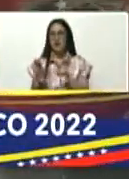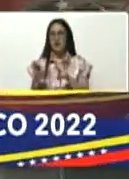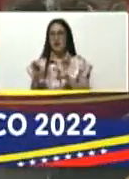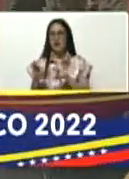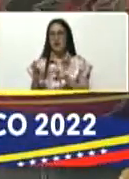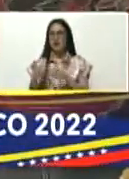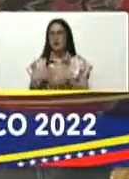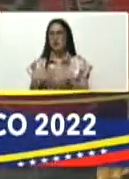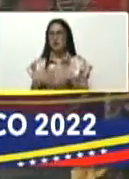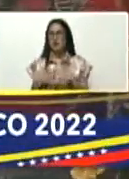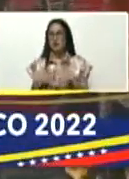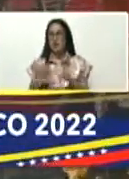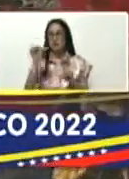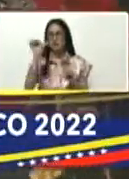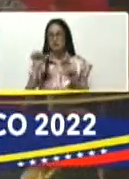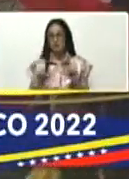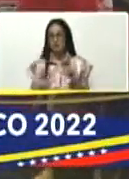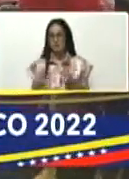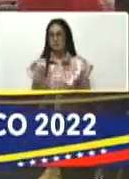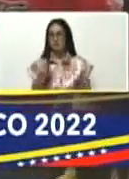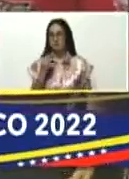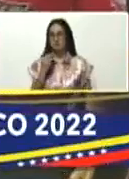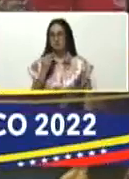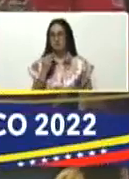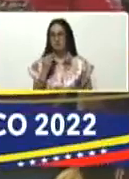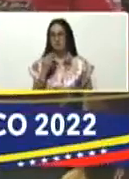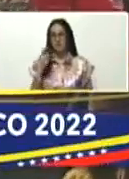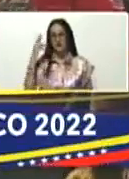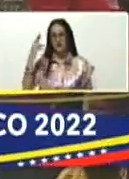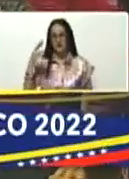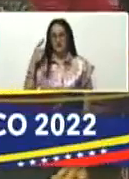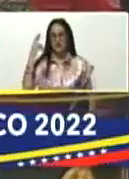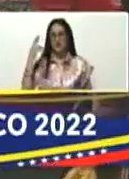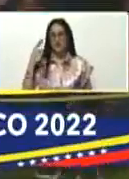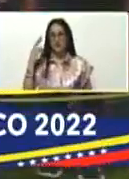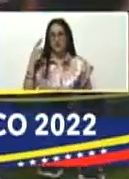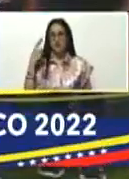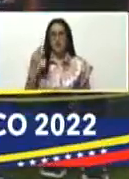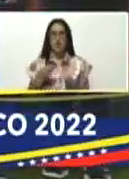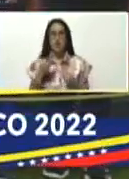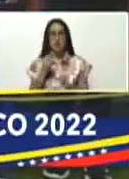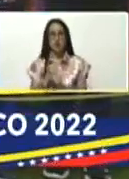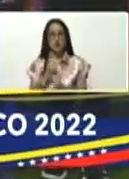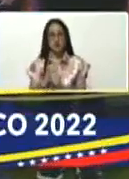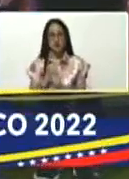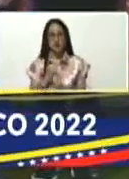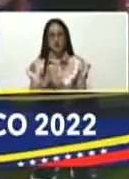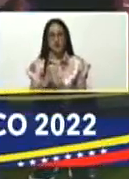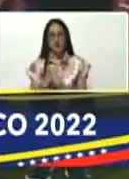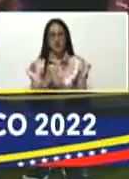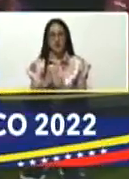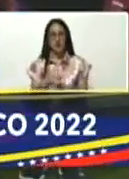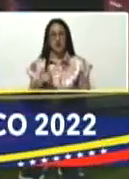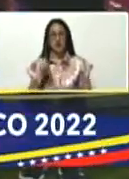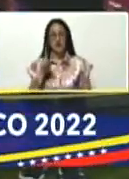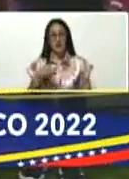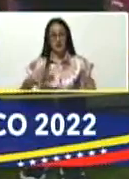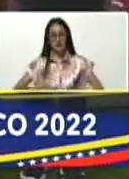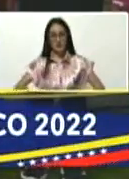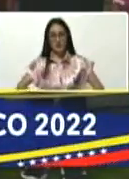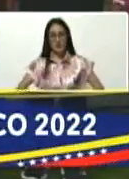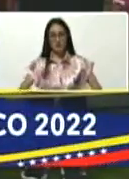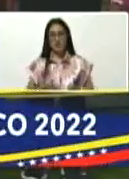bueno, nos hable, nos comente, nos reflexione cómo ha sido este trabajo y además el esfuerzo,